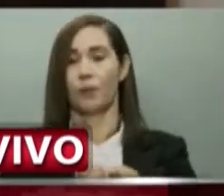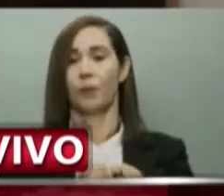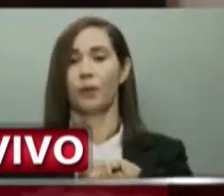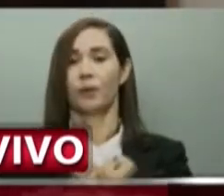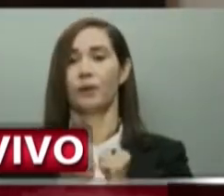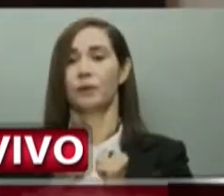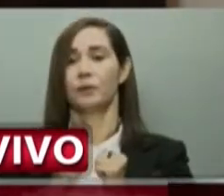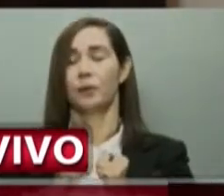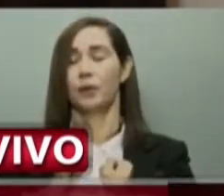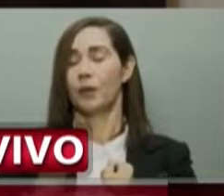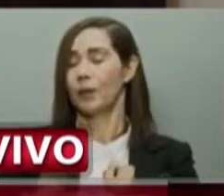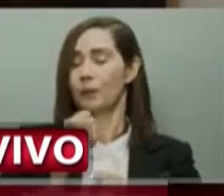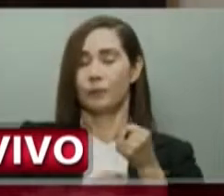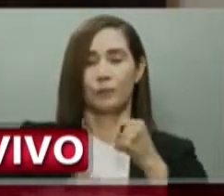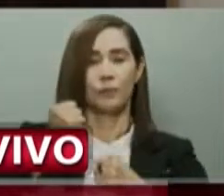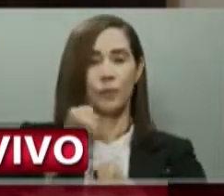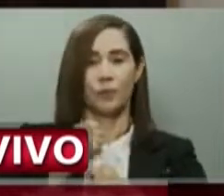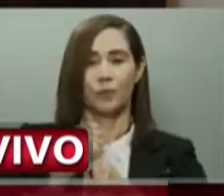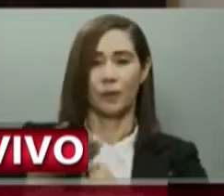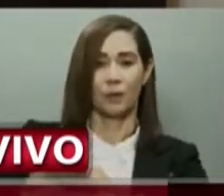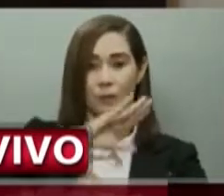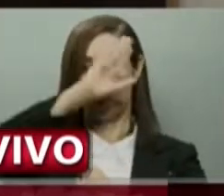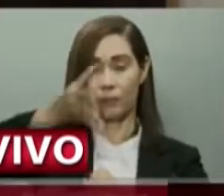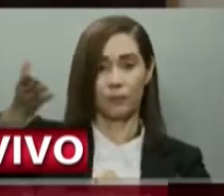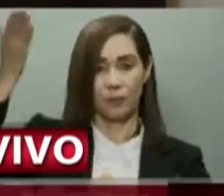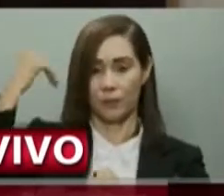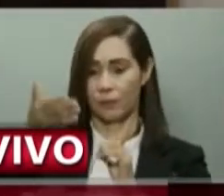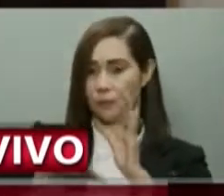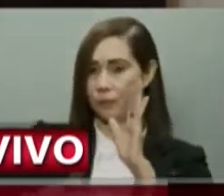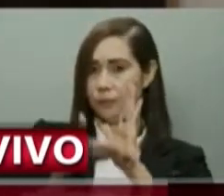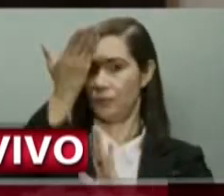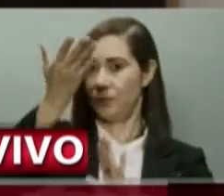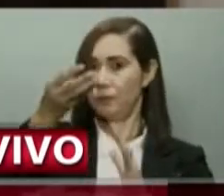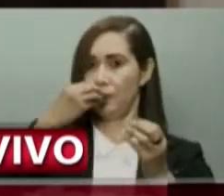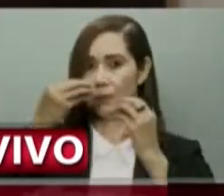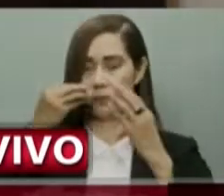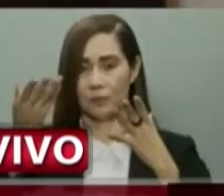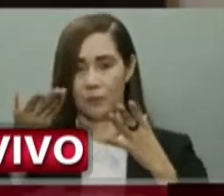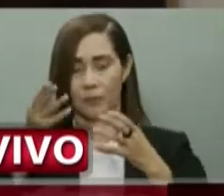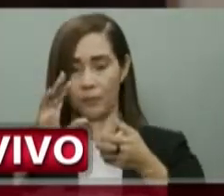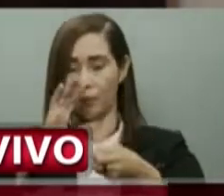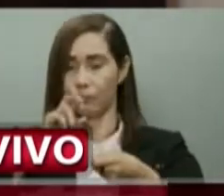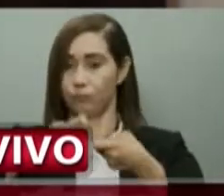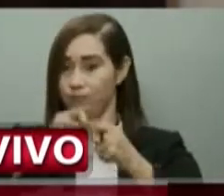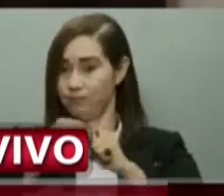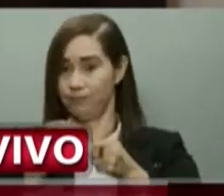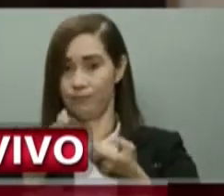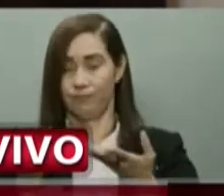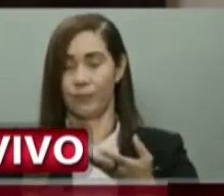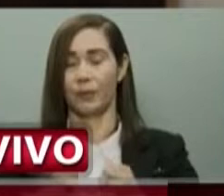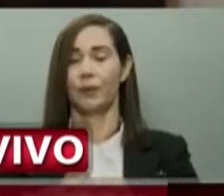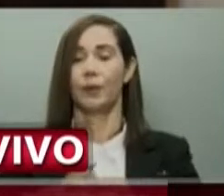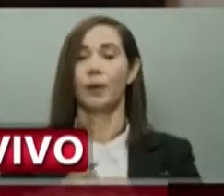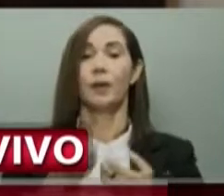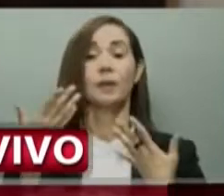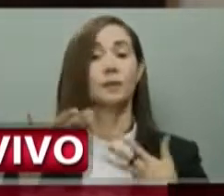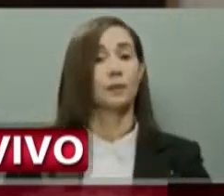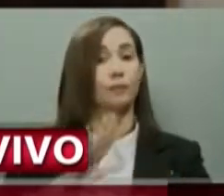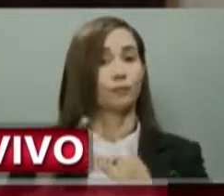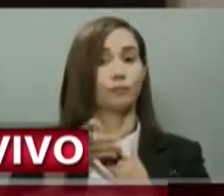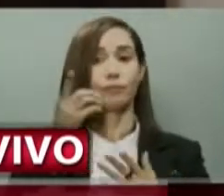inflación más altos en décadas en todos los países del mundo. Los dominicanos ya han hecho su